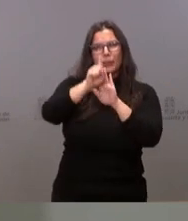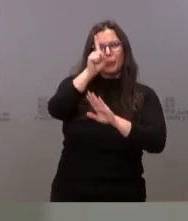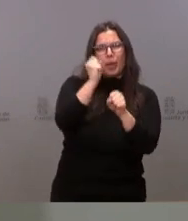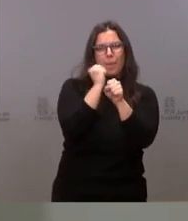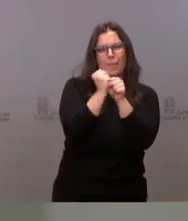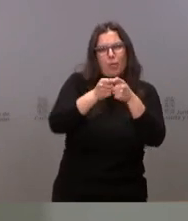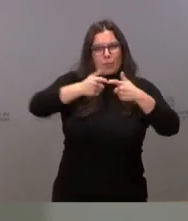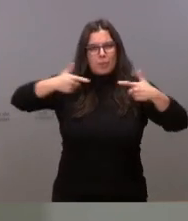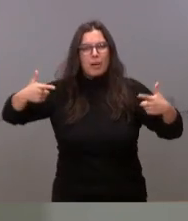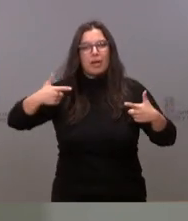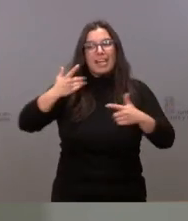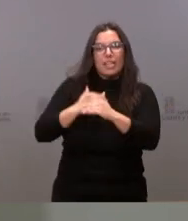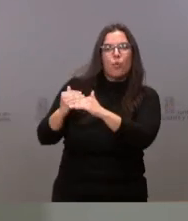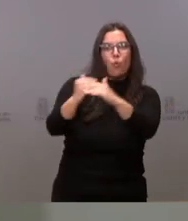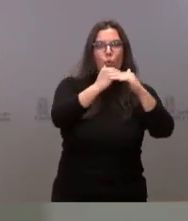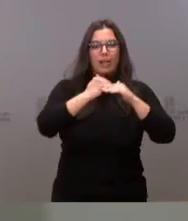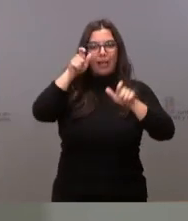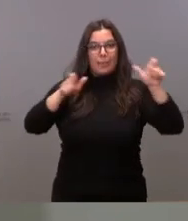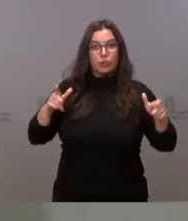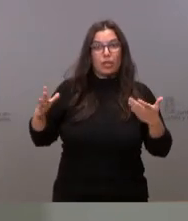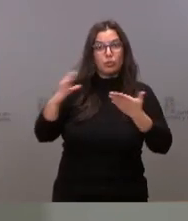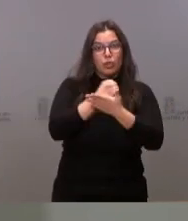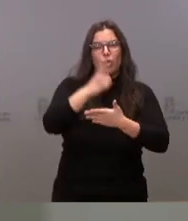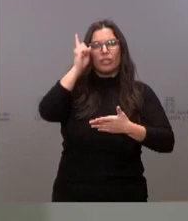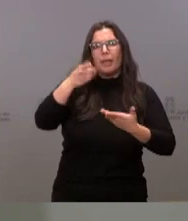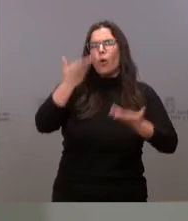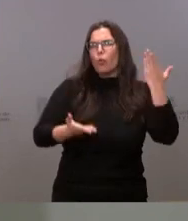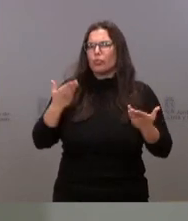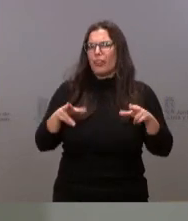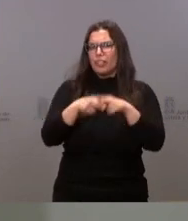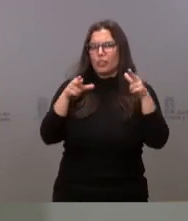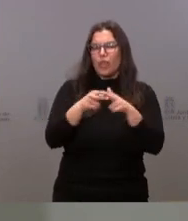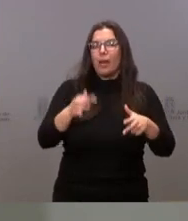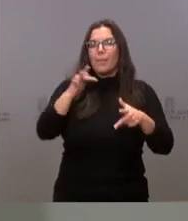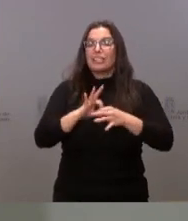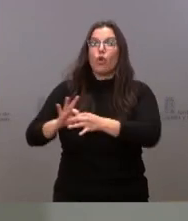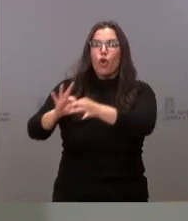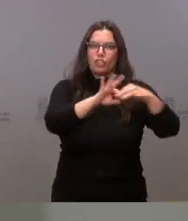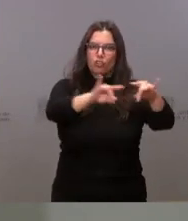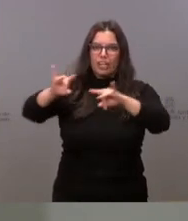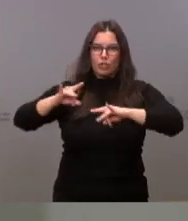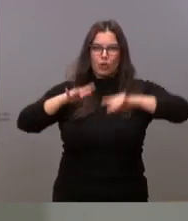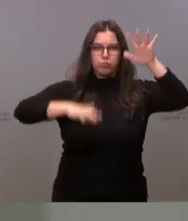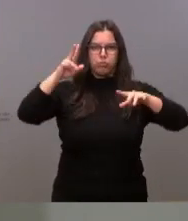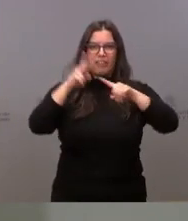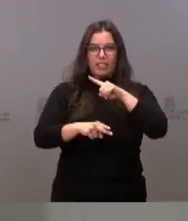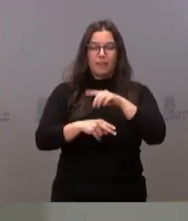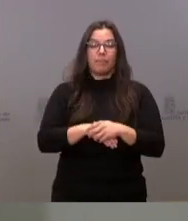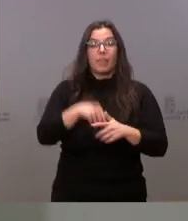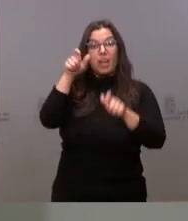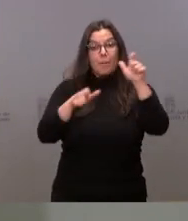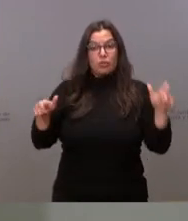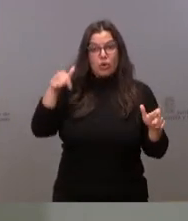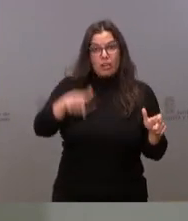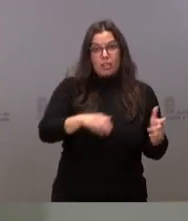empleo, la igualdad entre las personas, la justicia social y la cohesión territorial. Las personas de esta